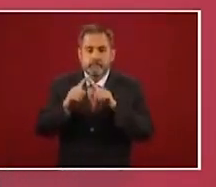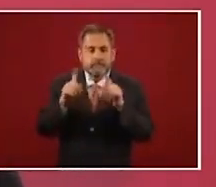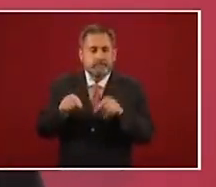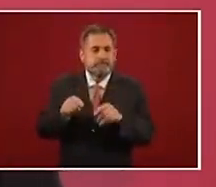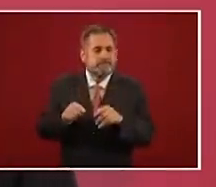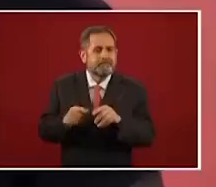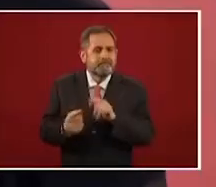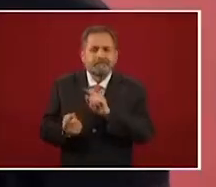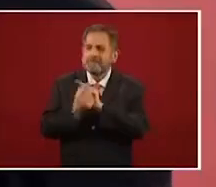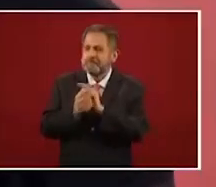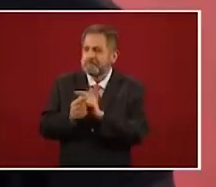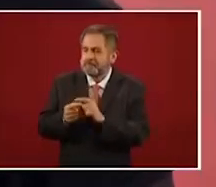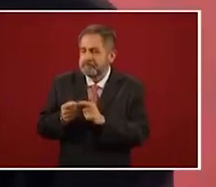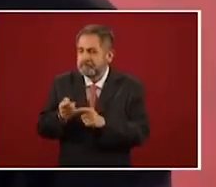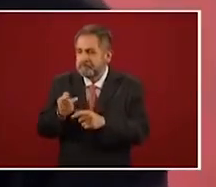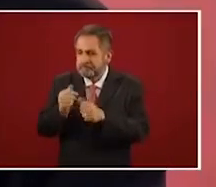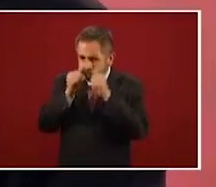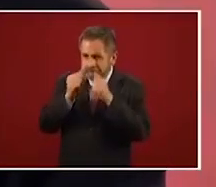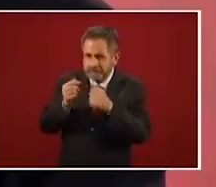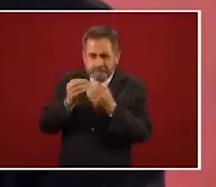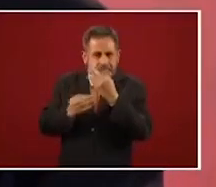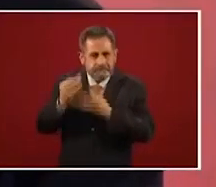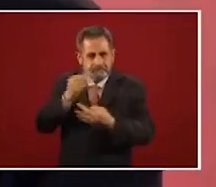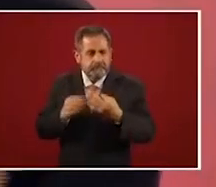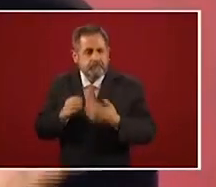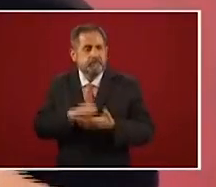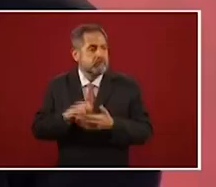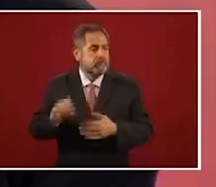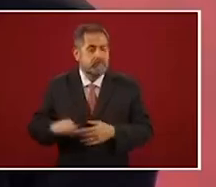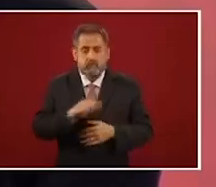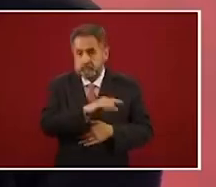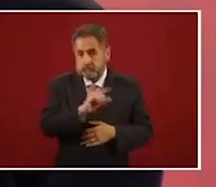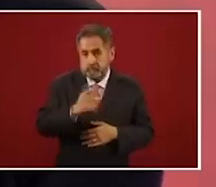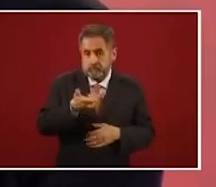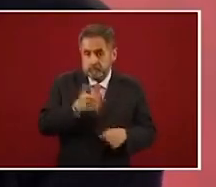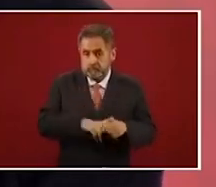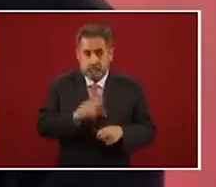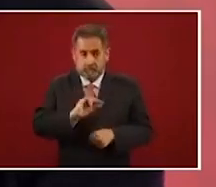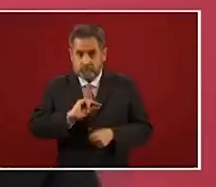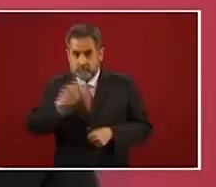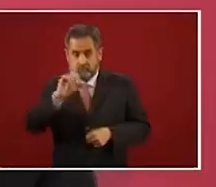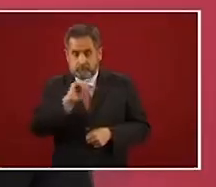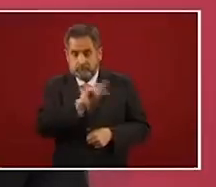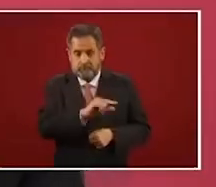estos hospitales de alta especialidad, del tercer nivel de atención,